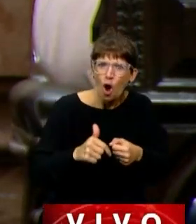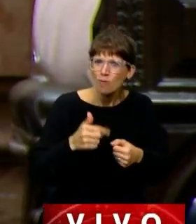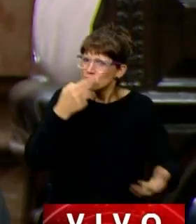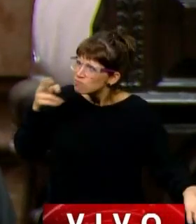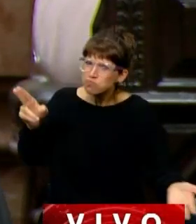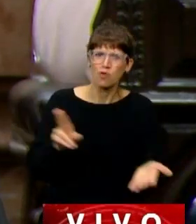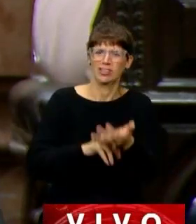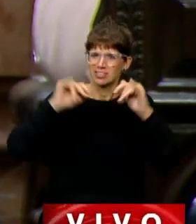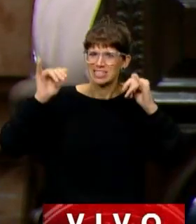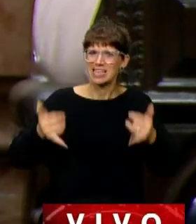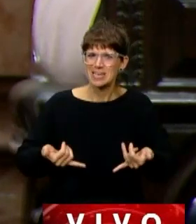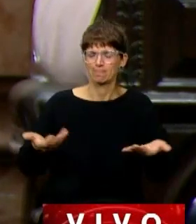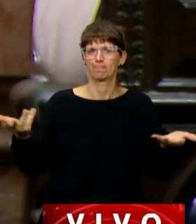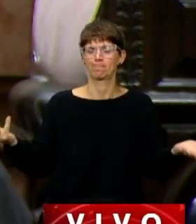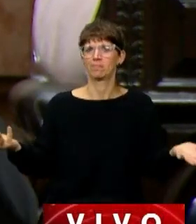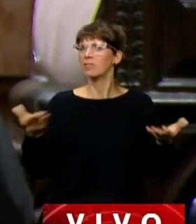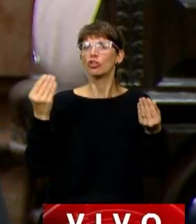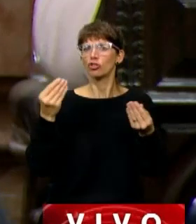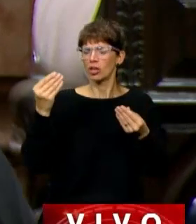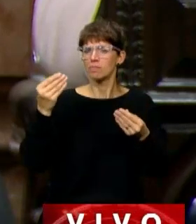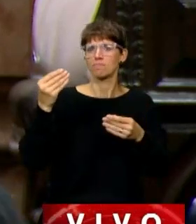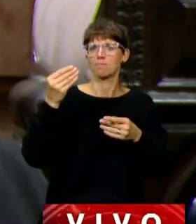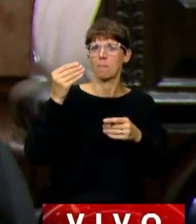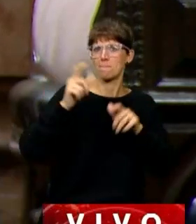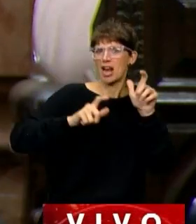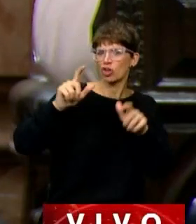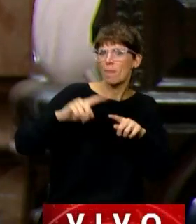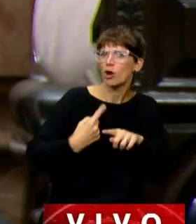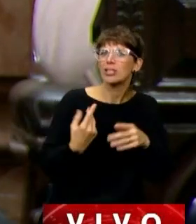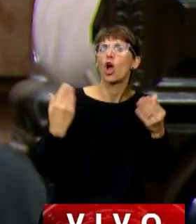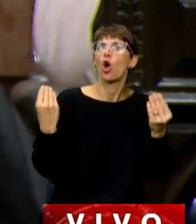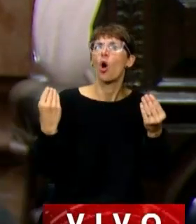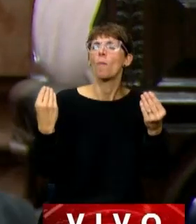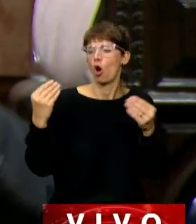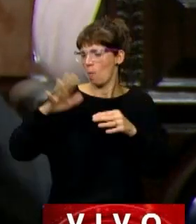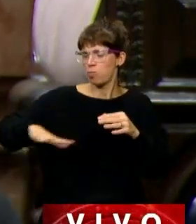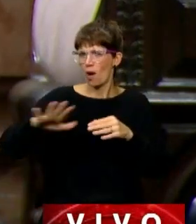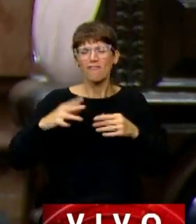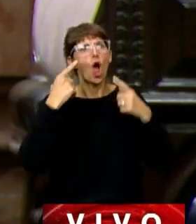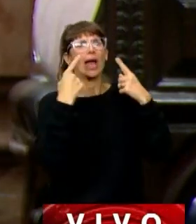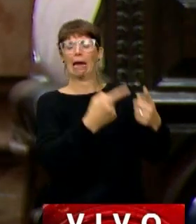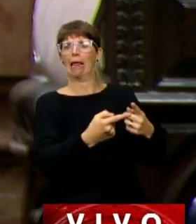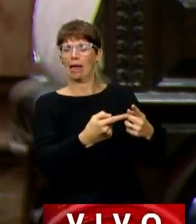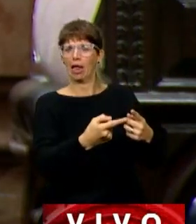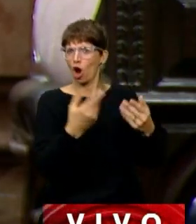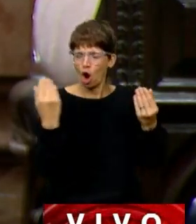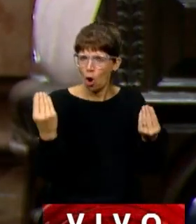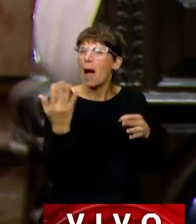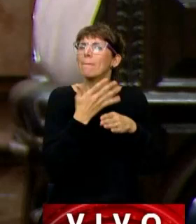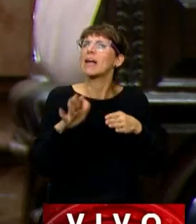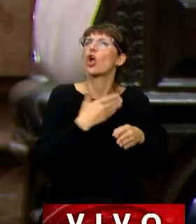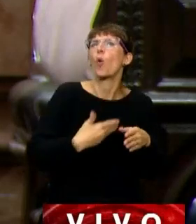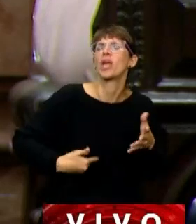¿Y cuál es la credibilidad que puede tener la clase política en la Argentina, independientemente de los